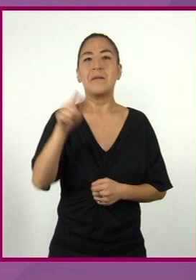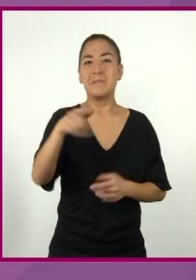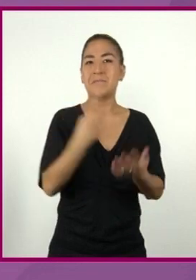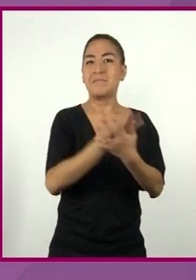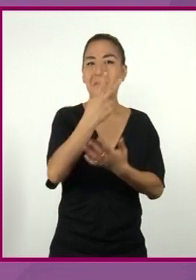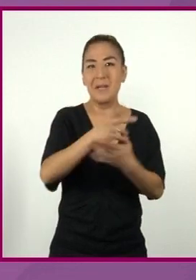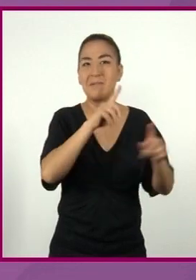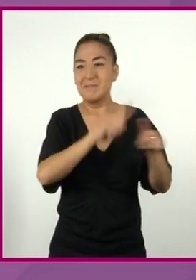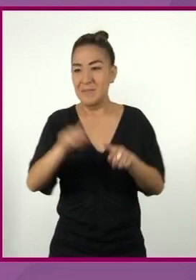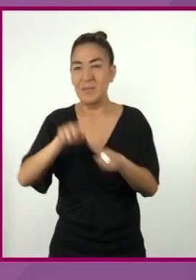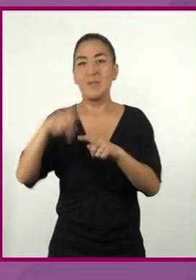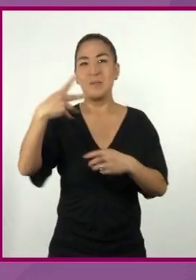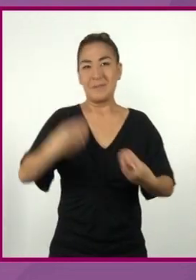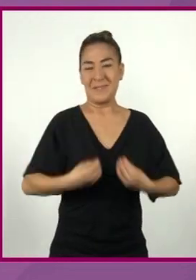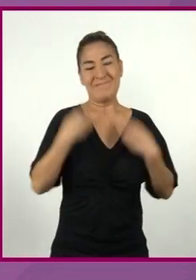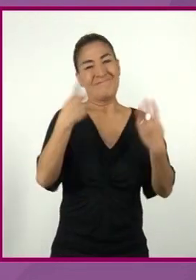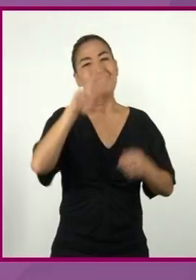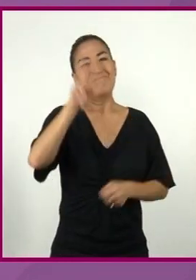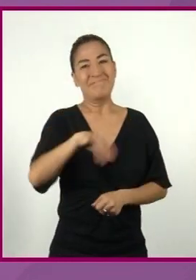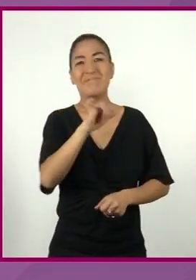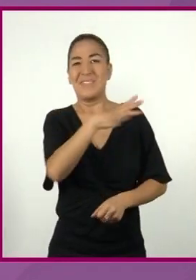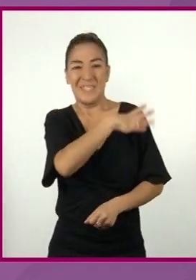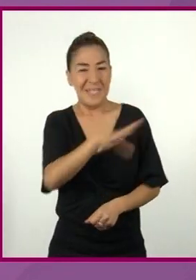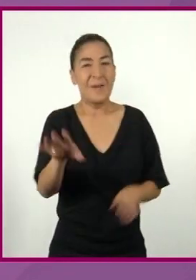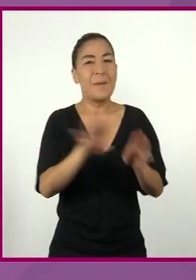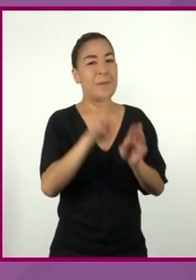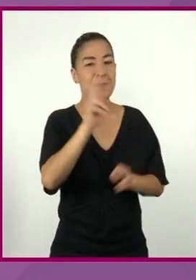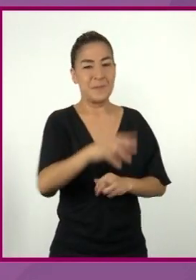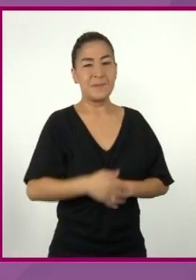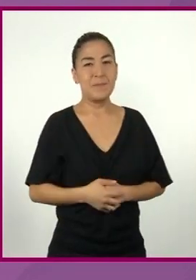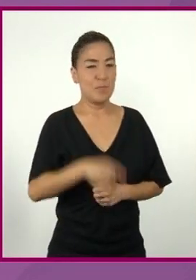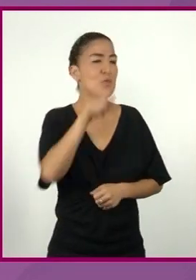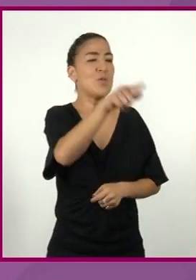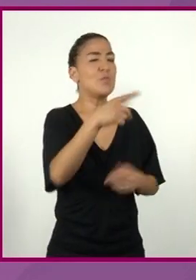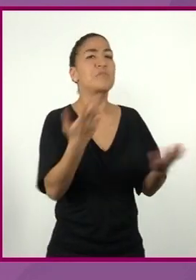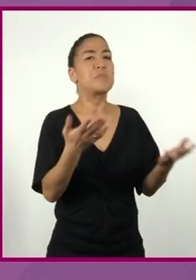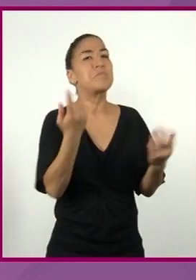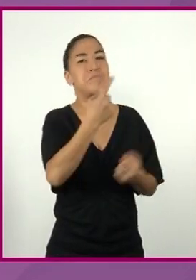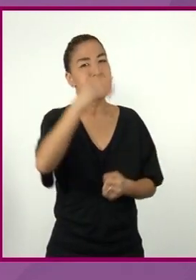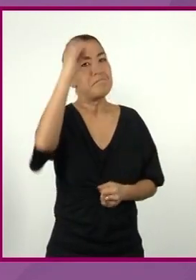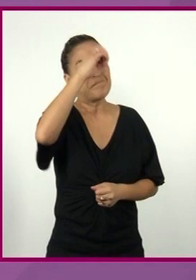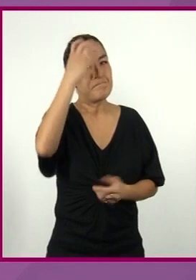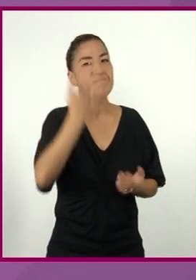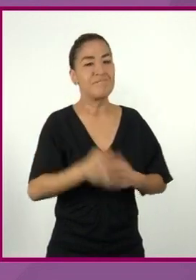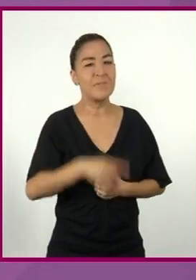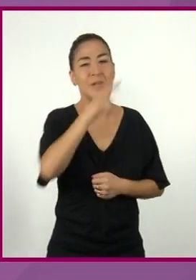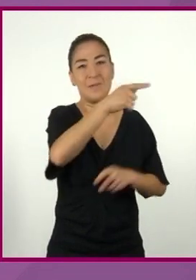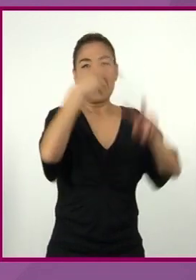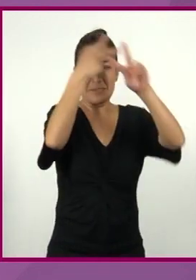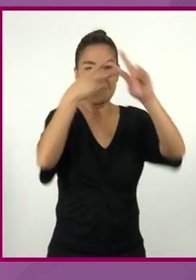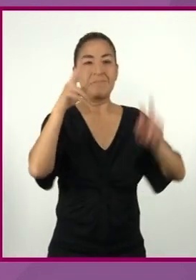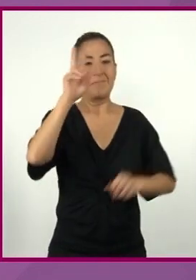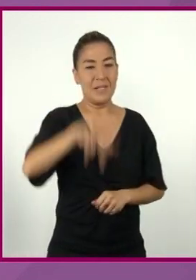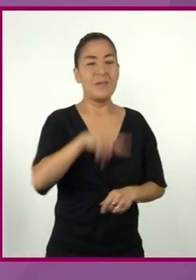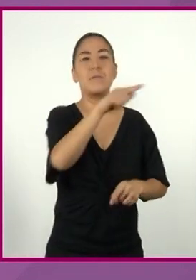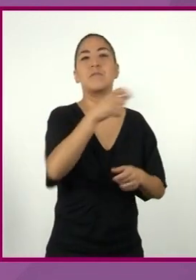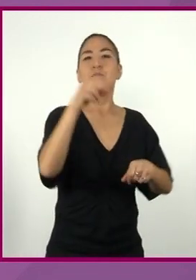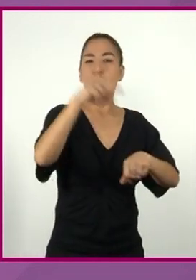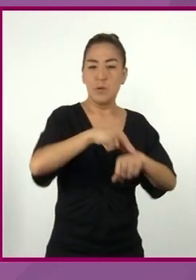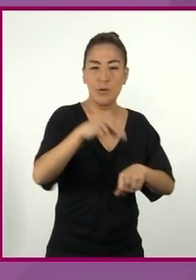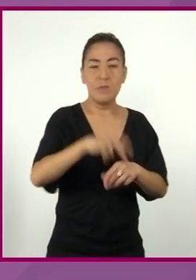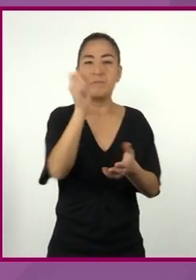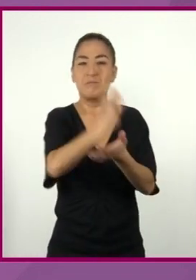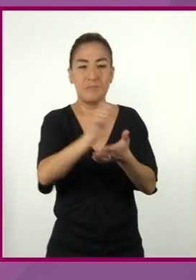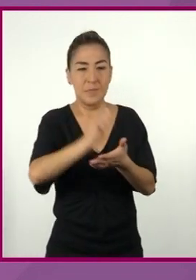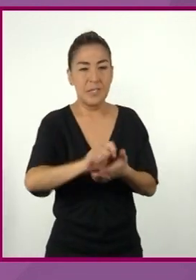vida. Sí, es súper inspiradora. ¿Y a ti, cómo te fue con el Che? Imagínate, fue médico, escritor,